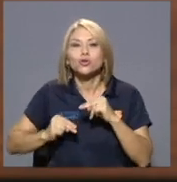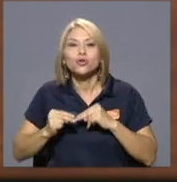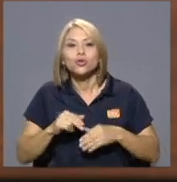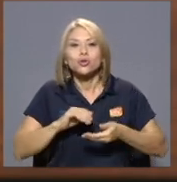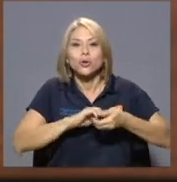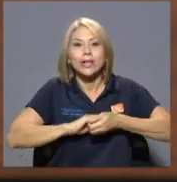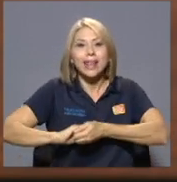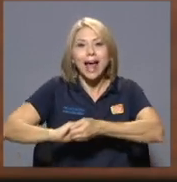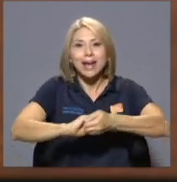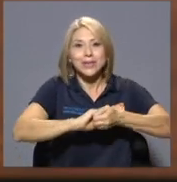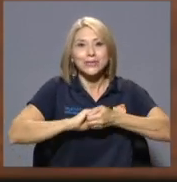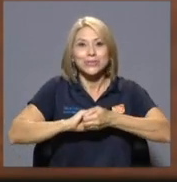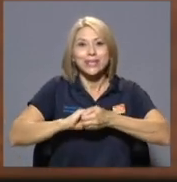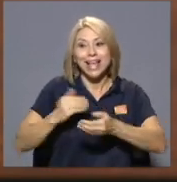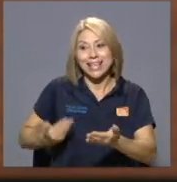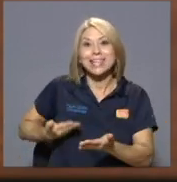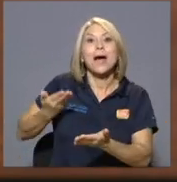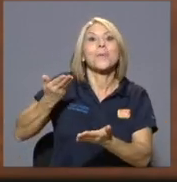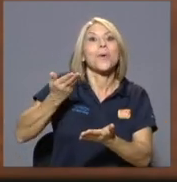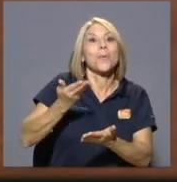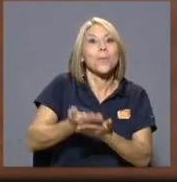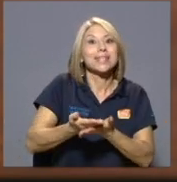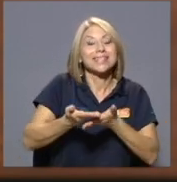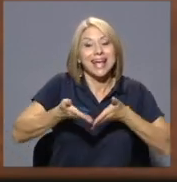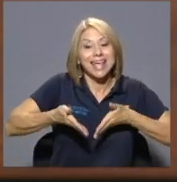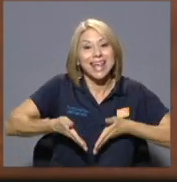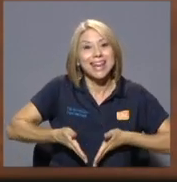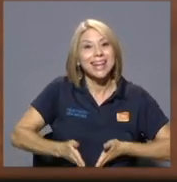con la que también nacen las Hijas de la Ruda.